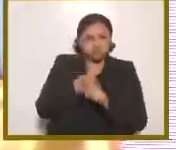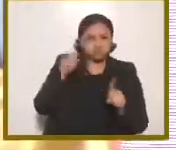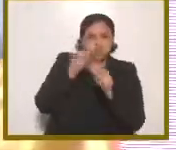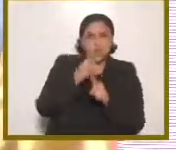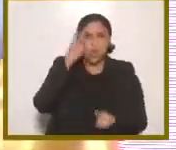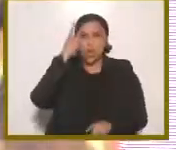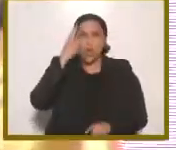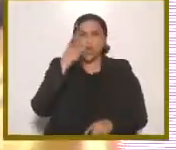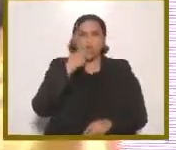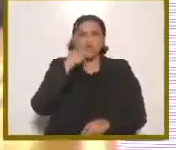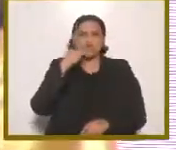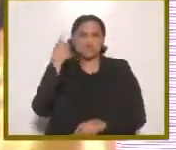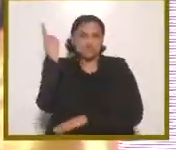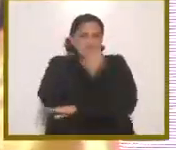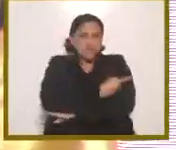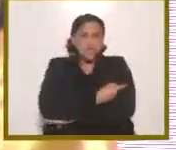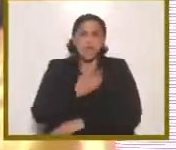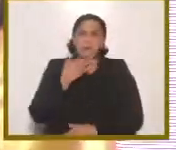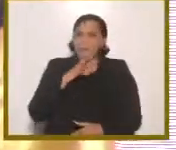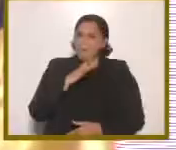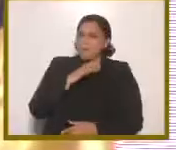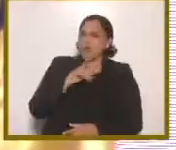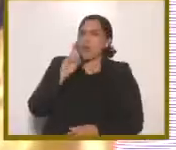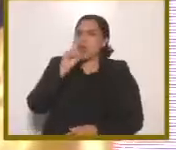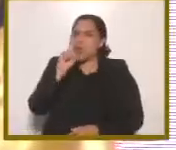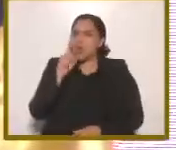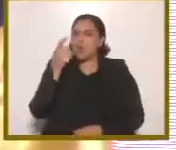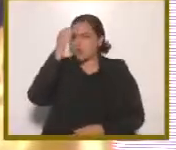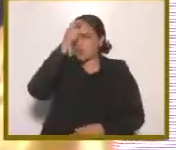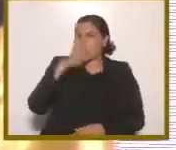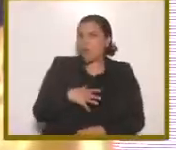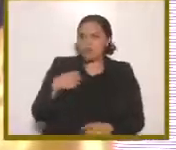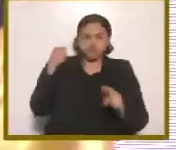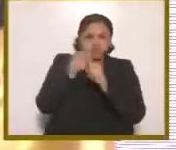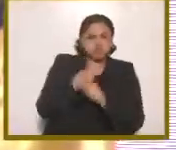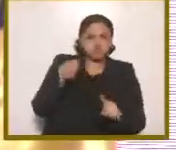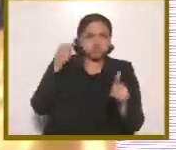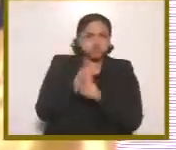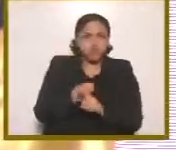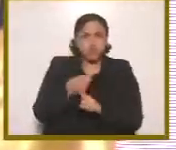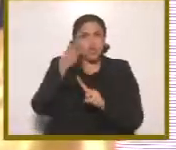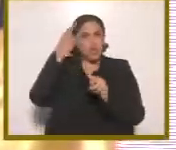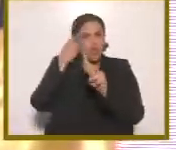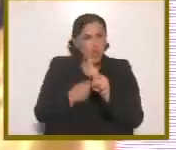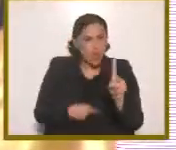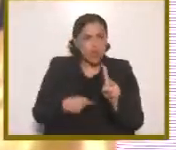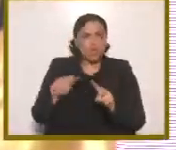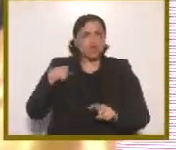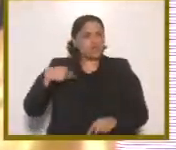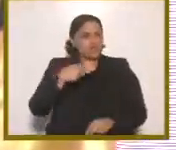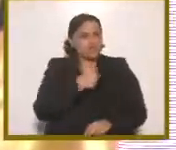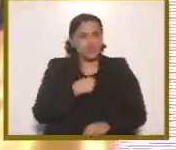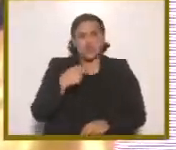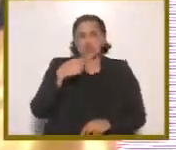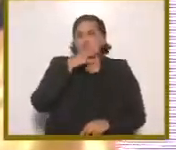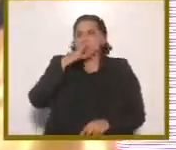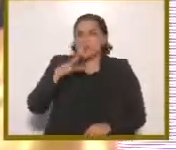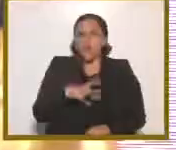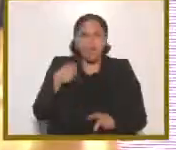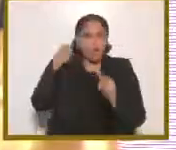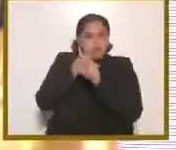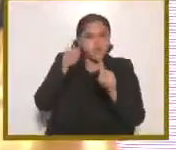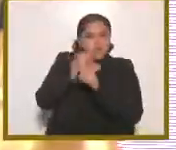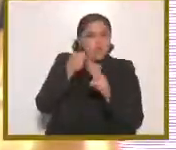un mes y son mejores, pero somos mujeres que luchamos toda la vida y esas somos